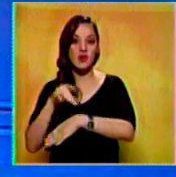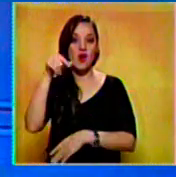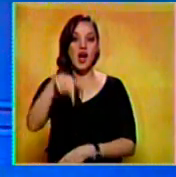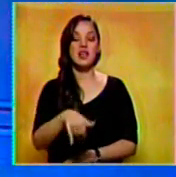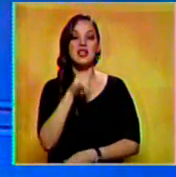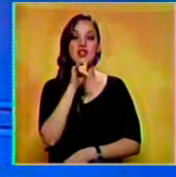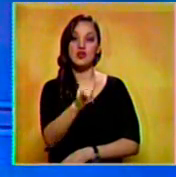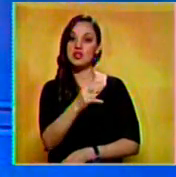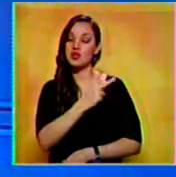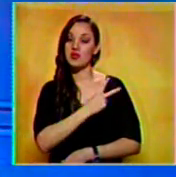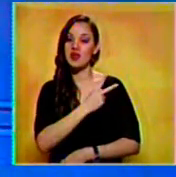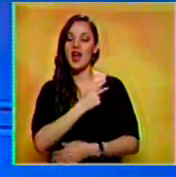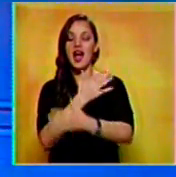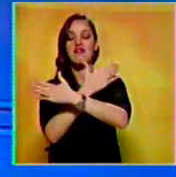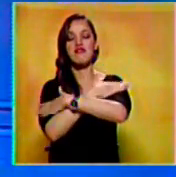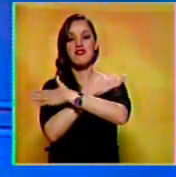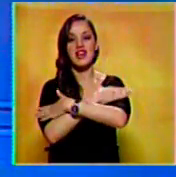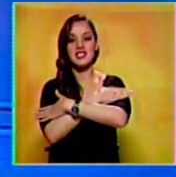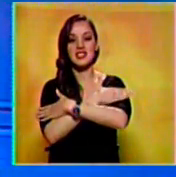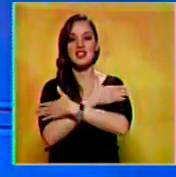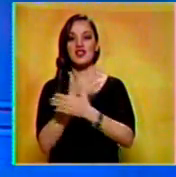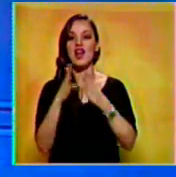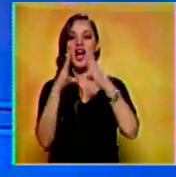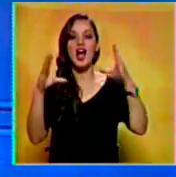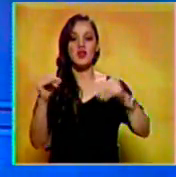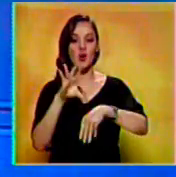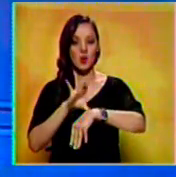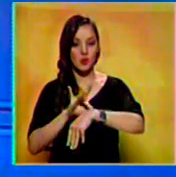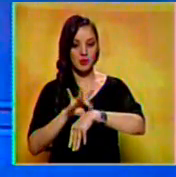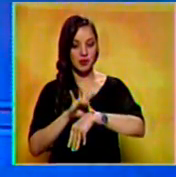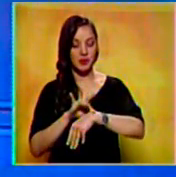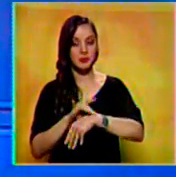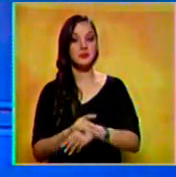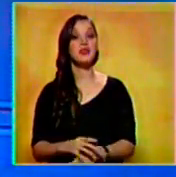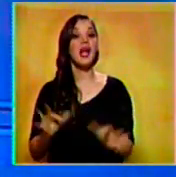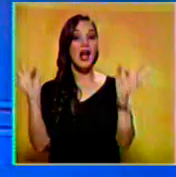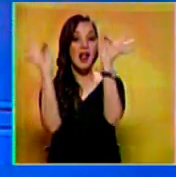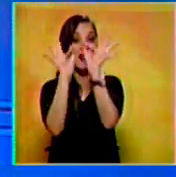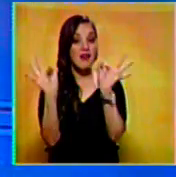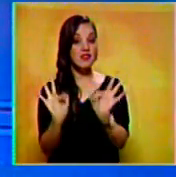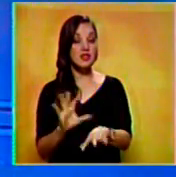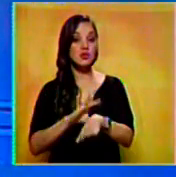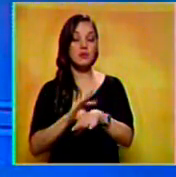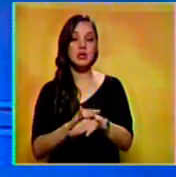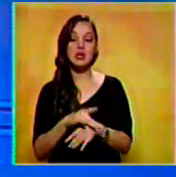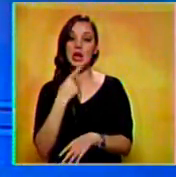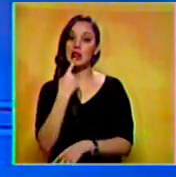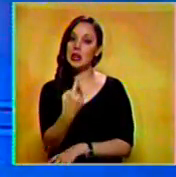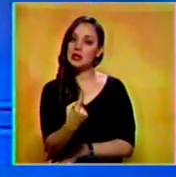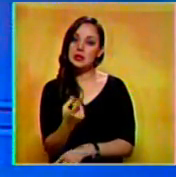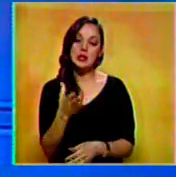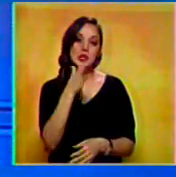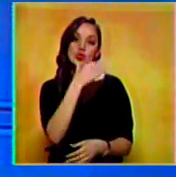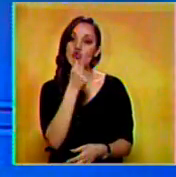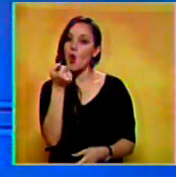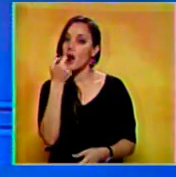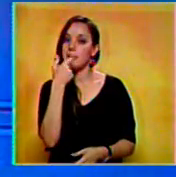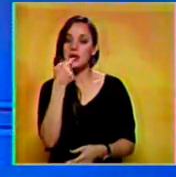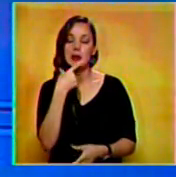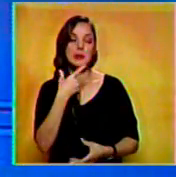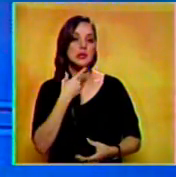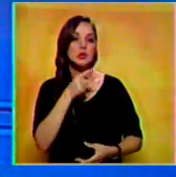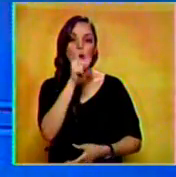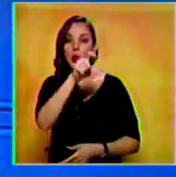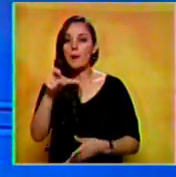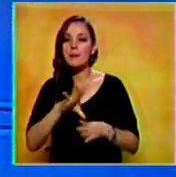venevisión felicitaciones a todos Los profesionales de la salud y la federación médica venezolana ve con preocupación la escasez de medicamentos e insumos